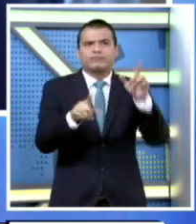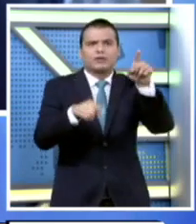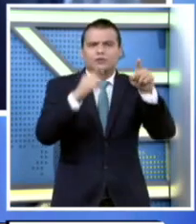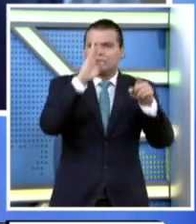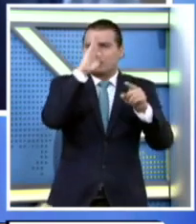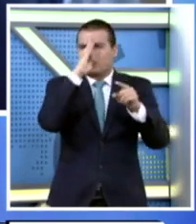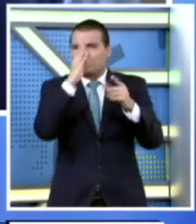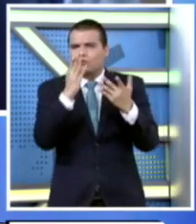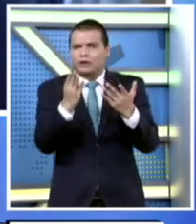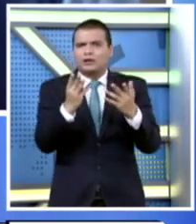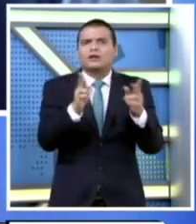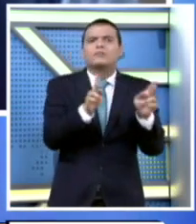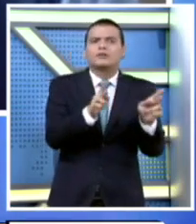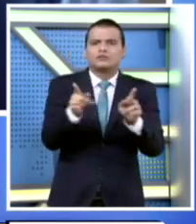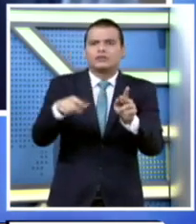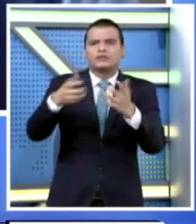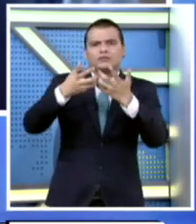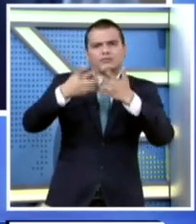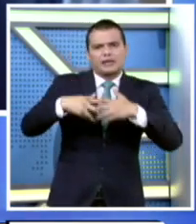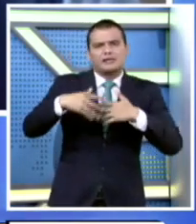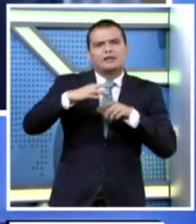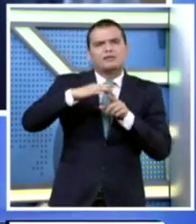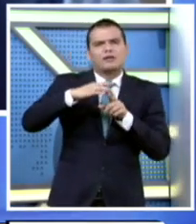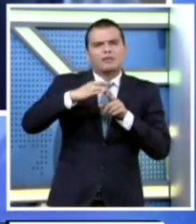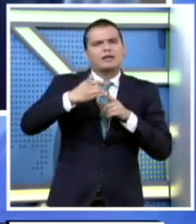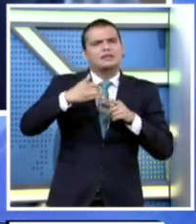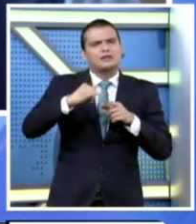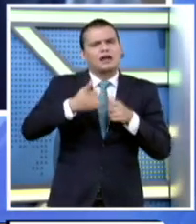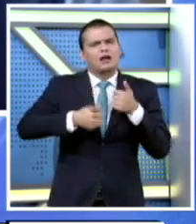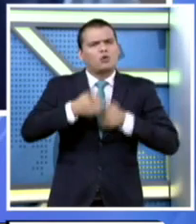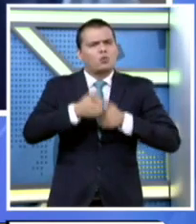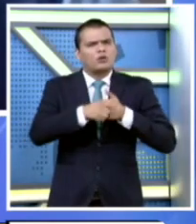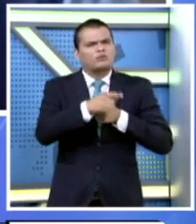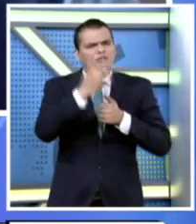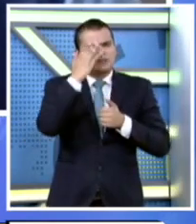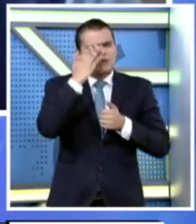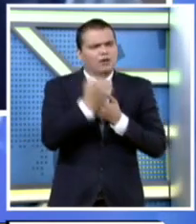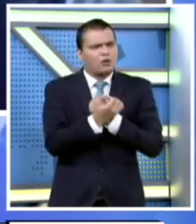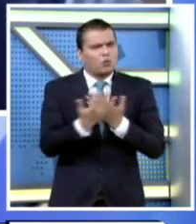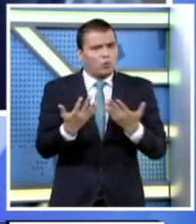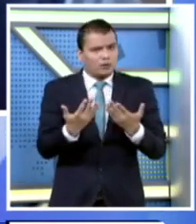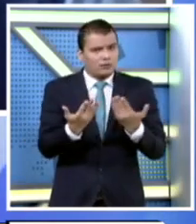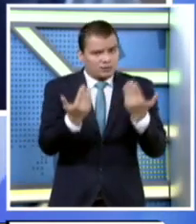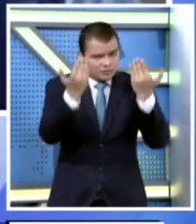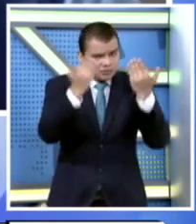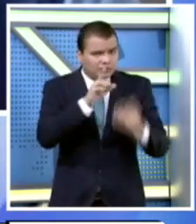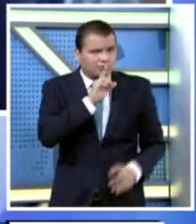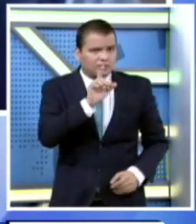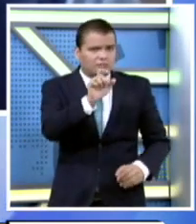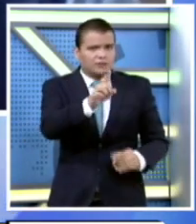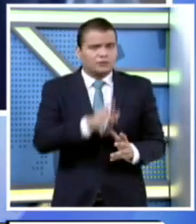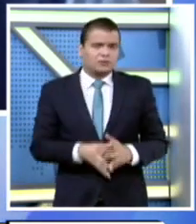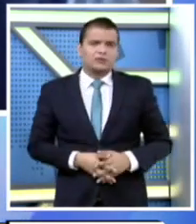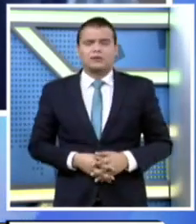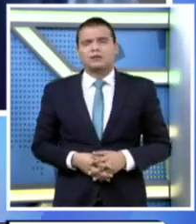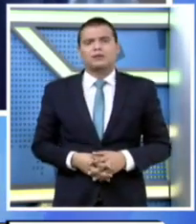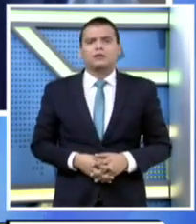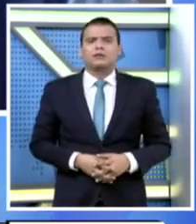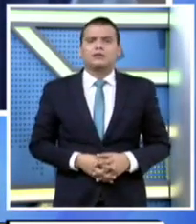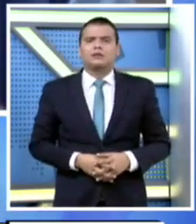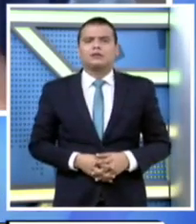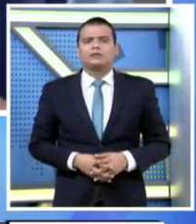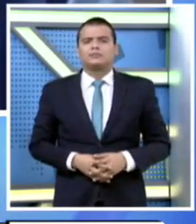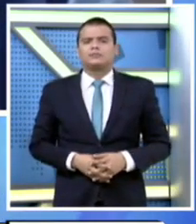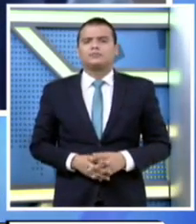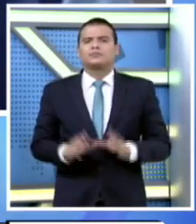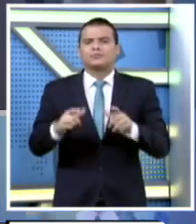empresas se han acogido a esta posibilidad. ¿Qué reporte tiene usted y si realmente ha funcionado este pasaporte digital?